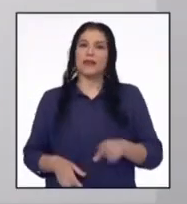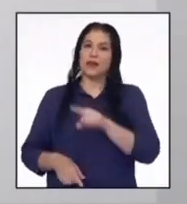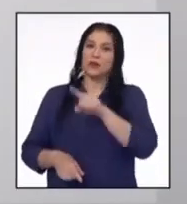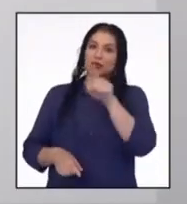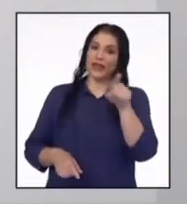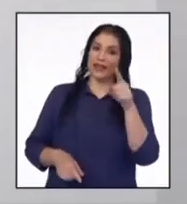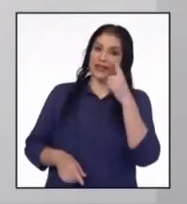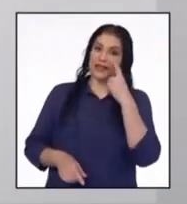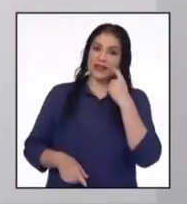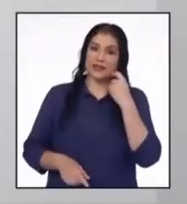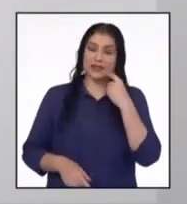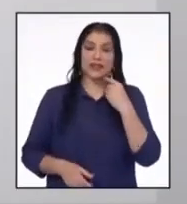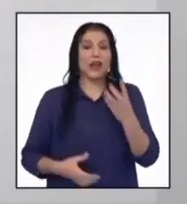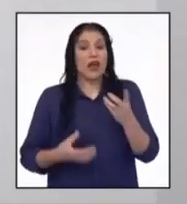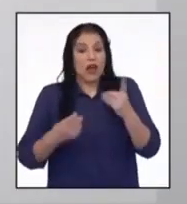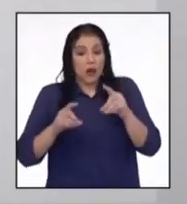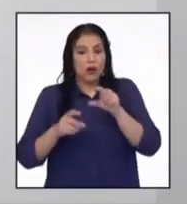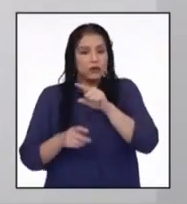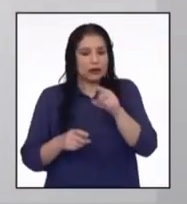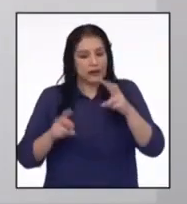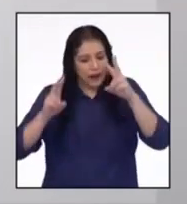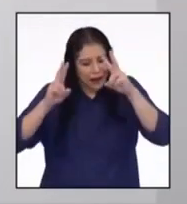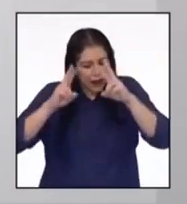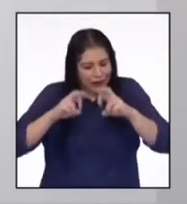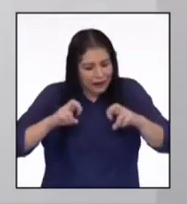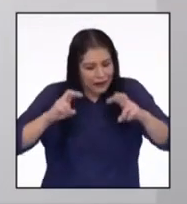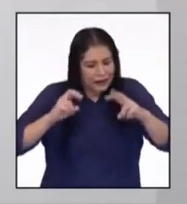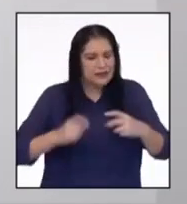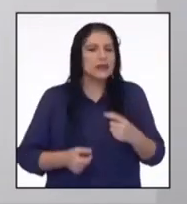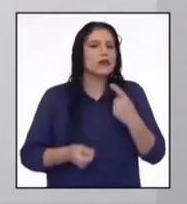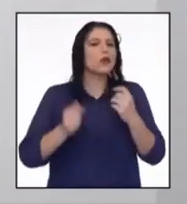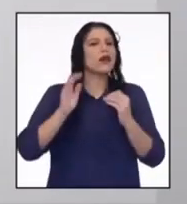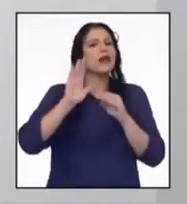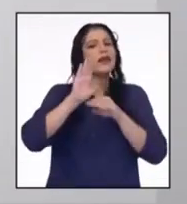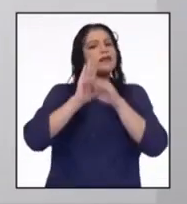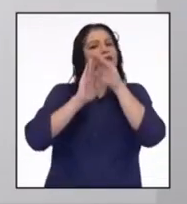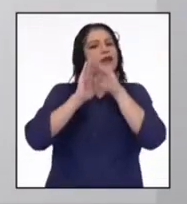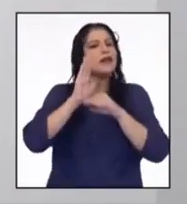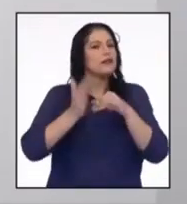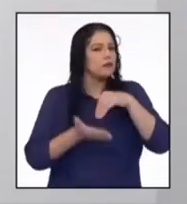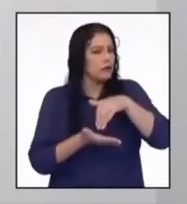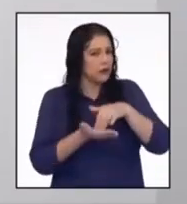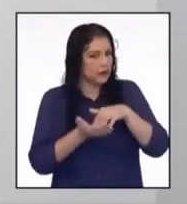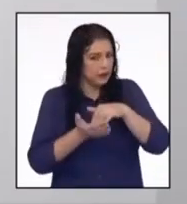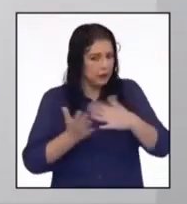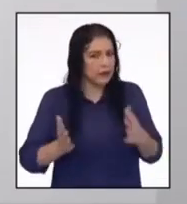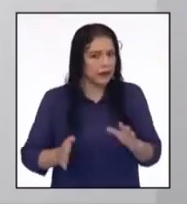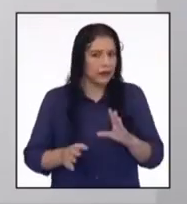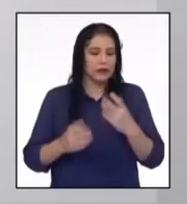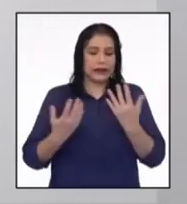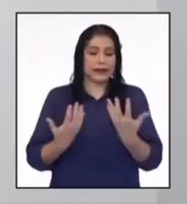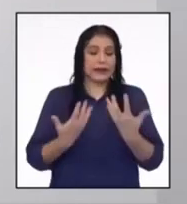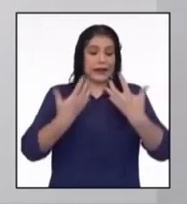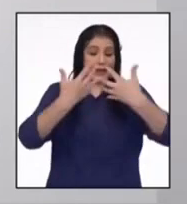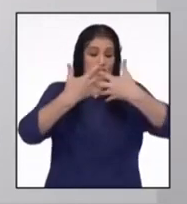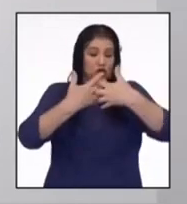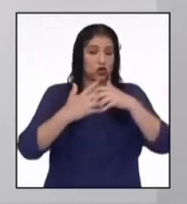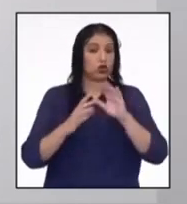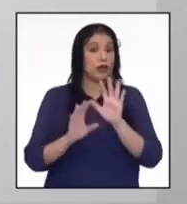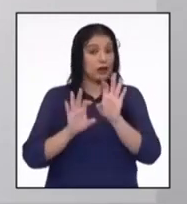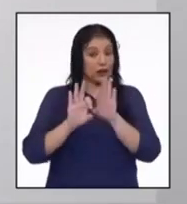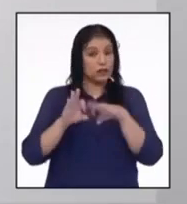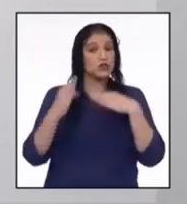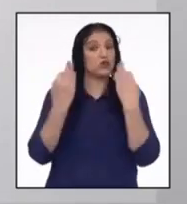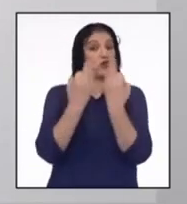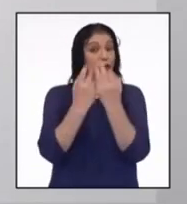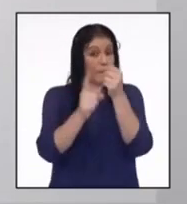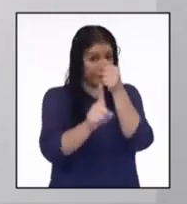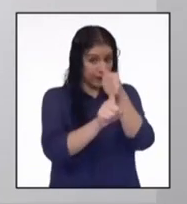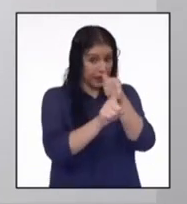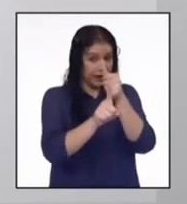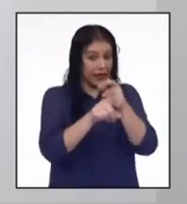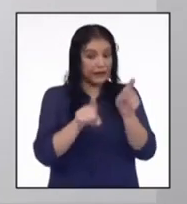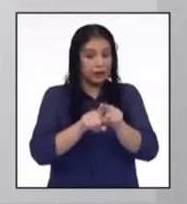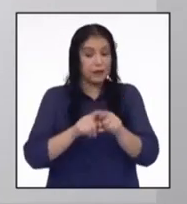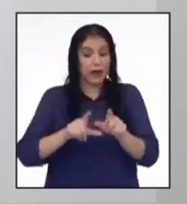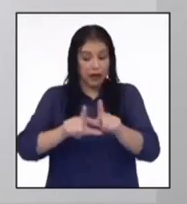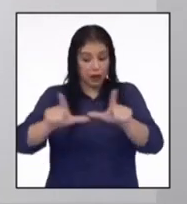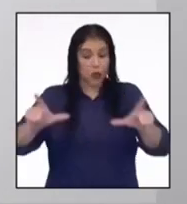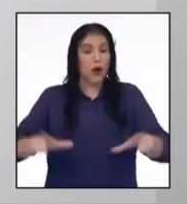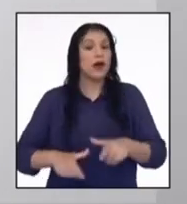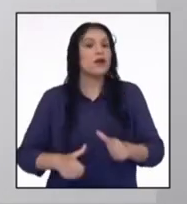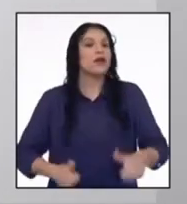Chicas y chicos, cuando estén analizando los niveles de vulnerabilidad relacionados a su familia y